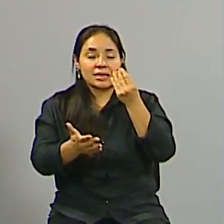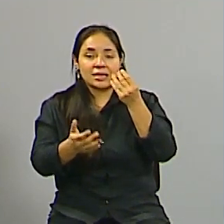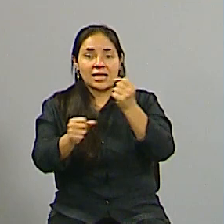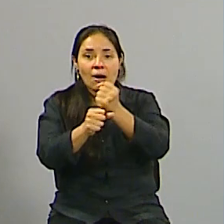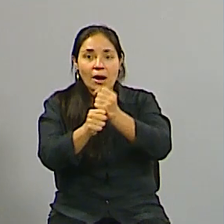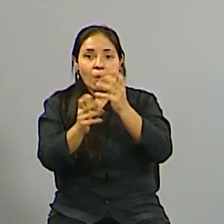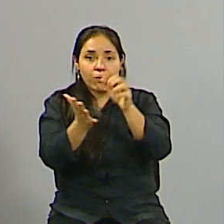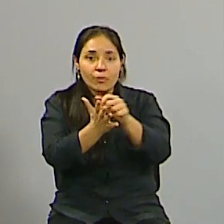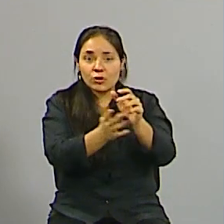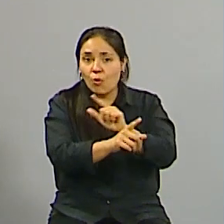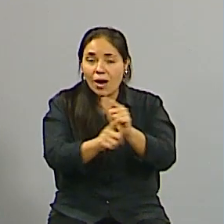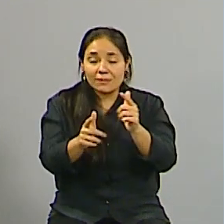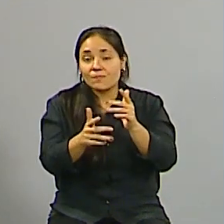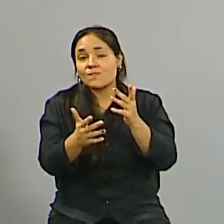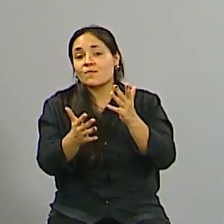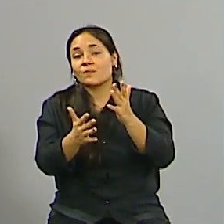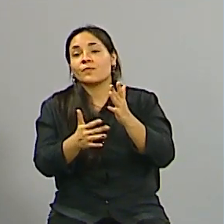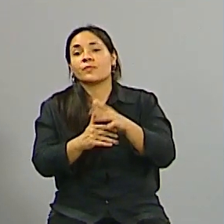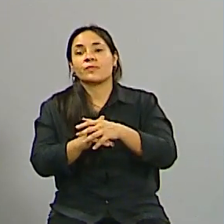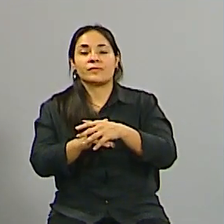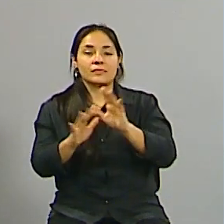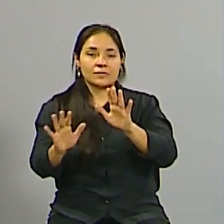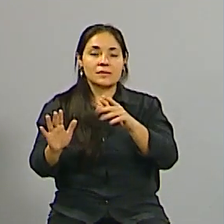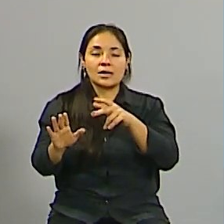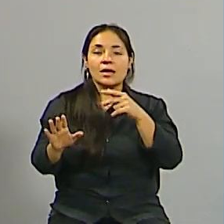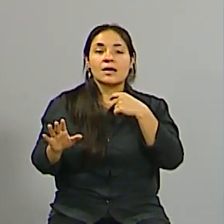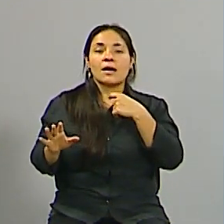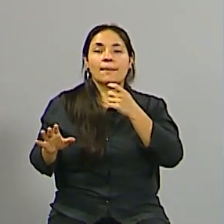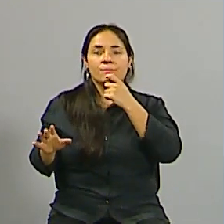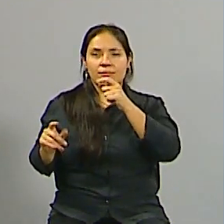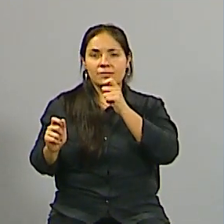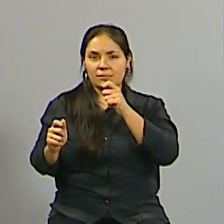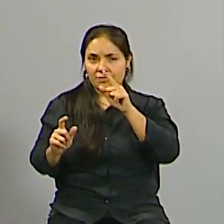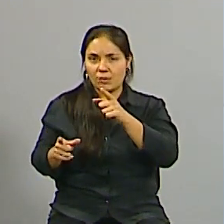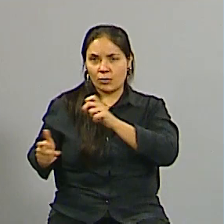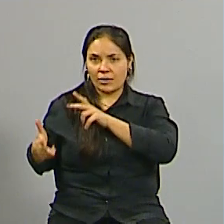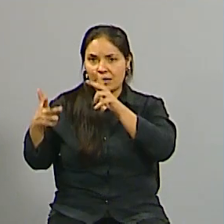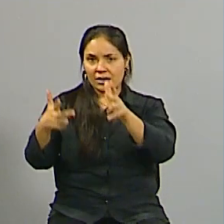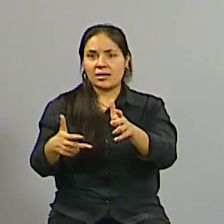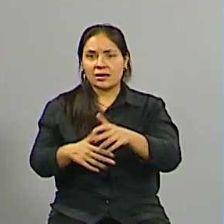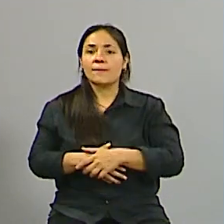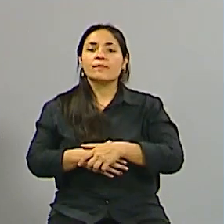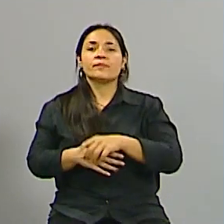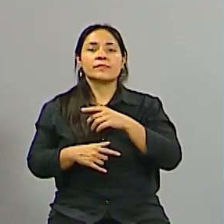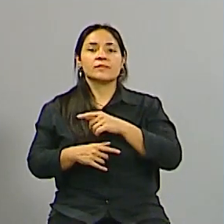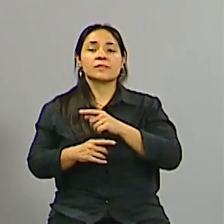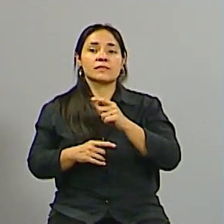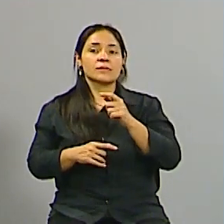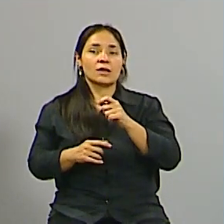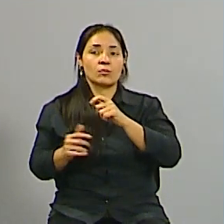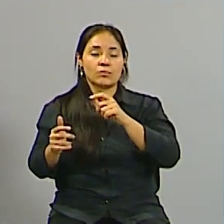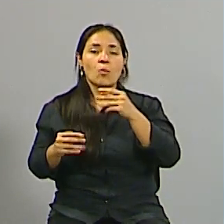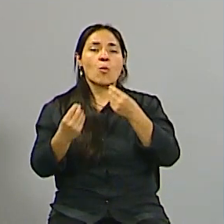¿sí? pero a ver, Paula, de acuerdo a lo que mencionabas recién, teniendo en cuenta también eso que decías, que hay